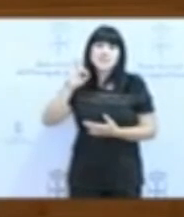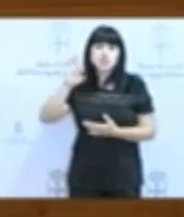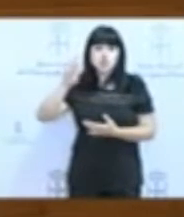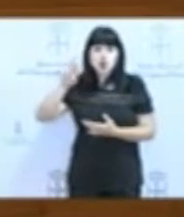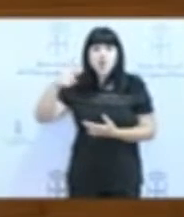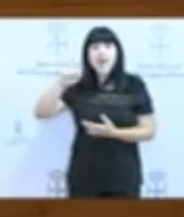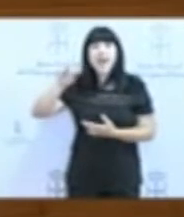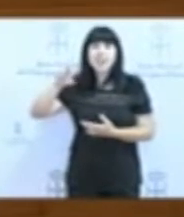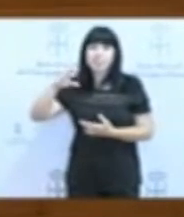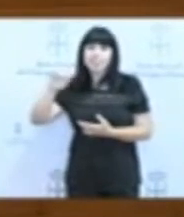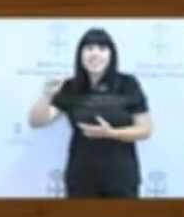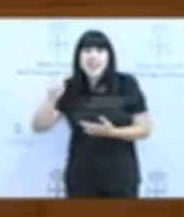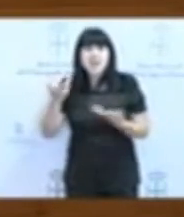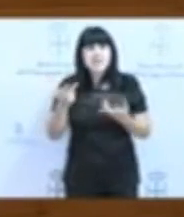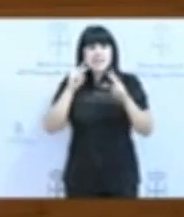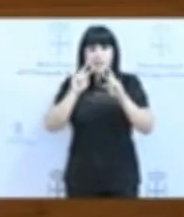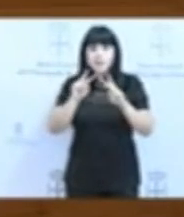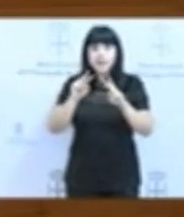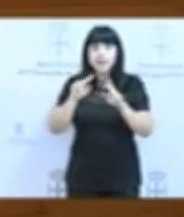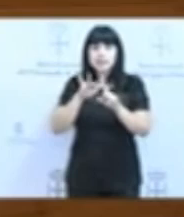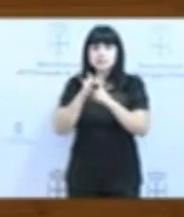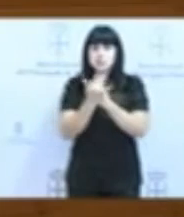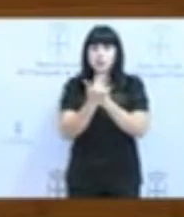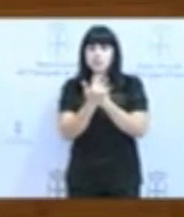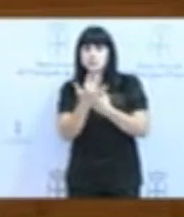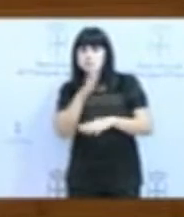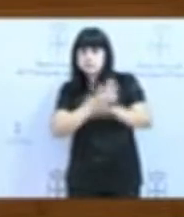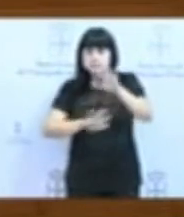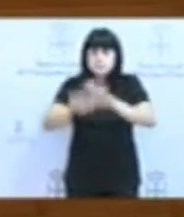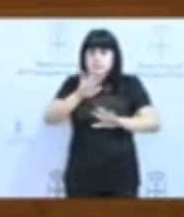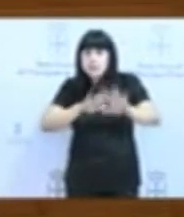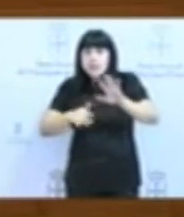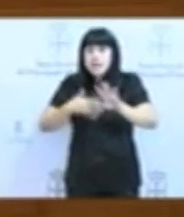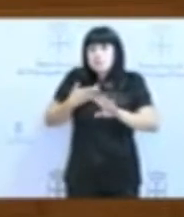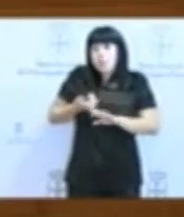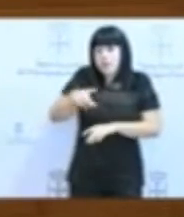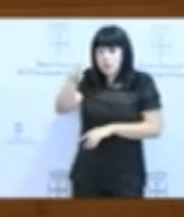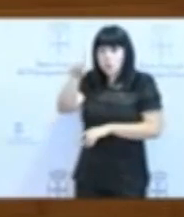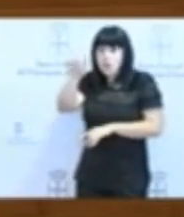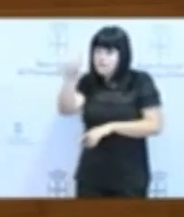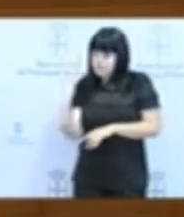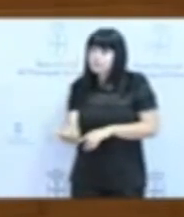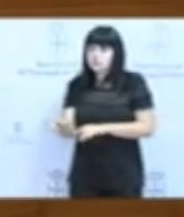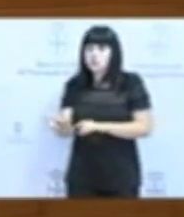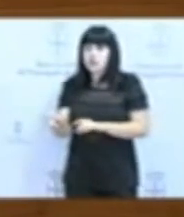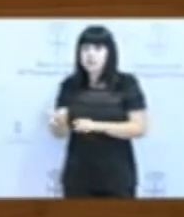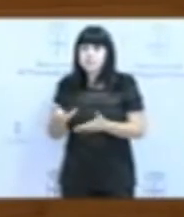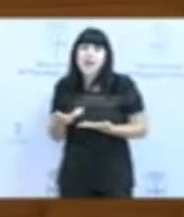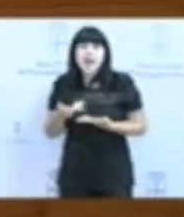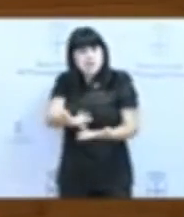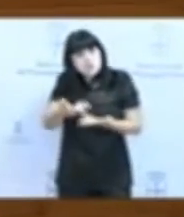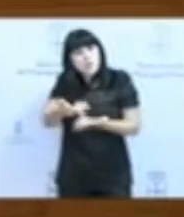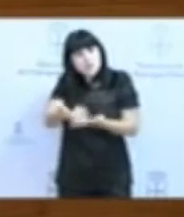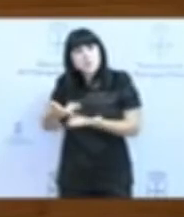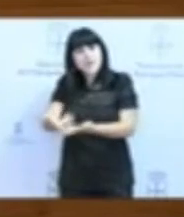a borrarse los caminos y hay momentos de duda y hay encrucijadas, alguien, aunque sea con la mano, limpia caminos y abre posibilidades que las líneas rectas y las